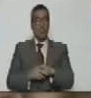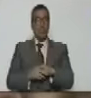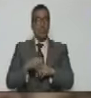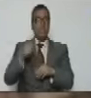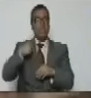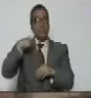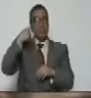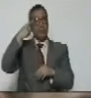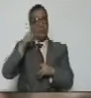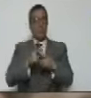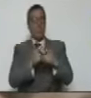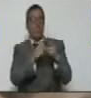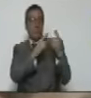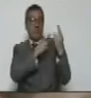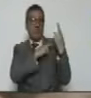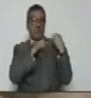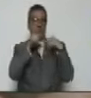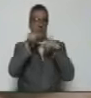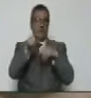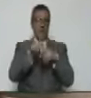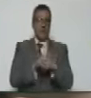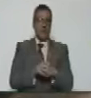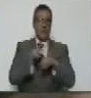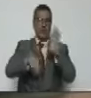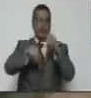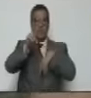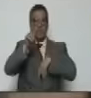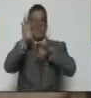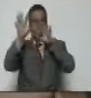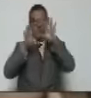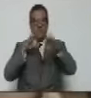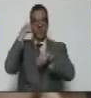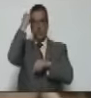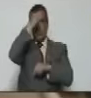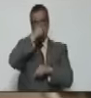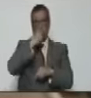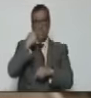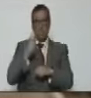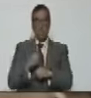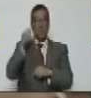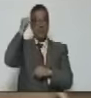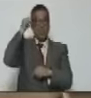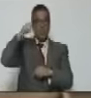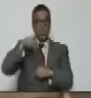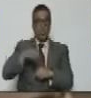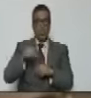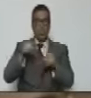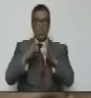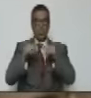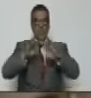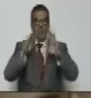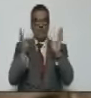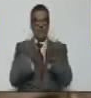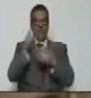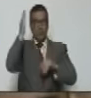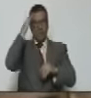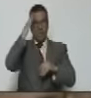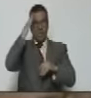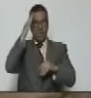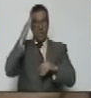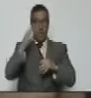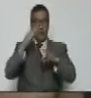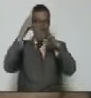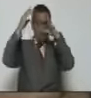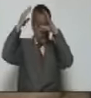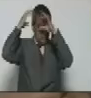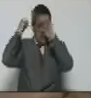apenas teníamos representación en 12 naciones de África. Hoy el mundo sabe que la diplomacia bolivariana